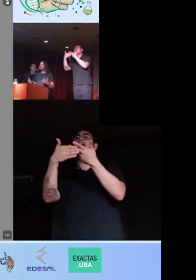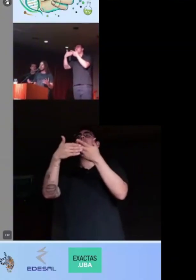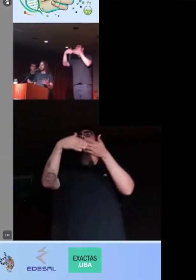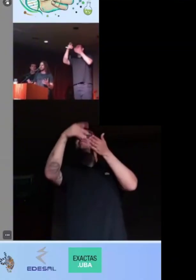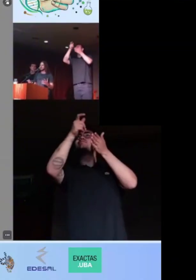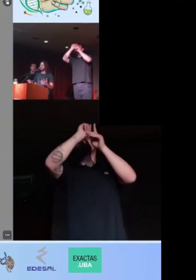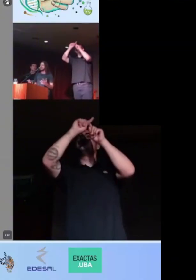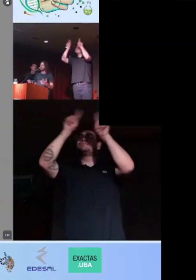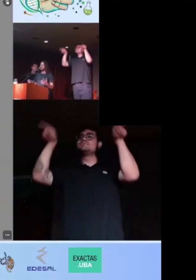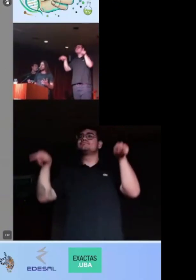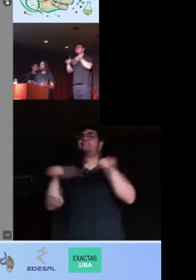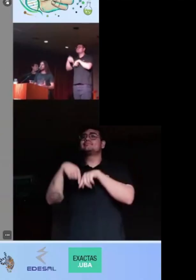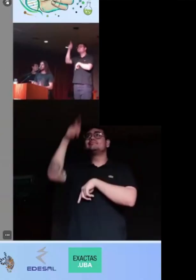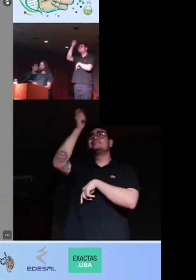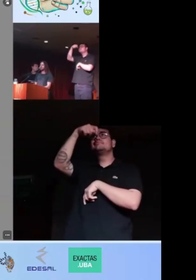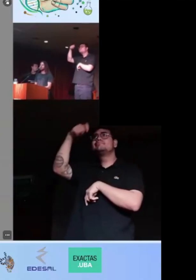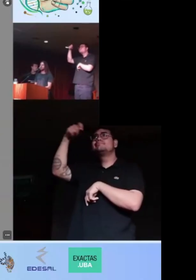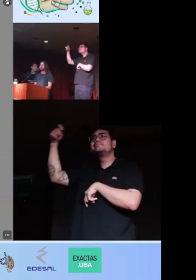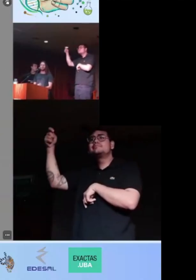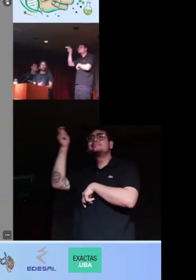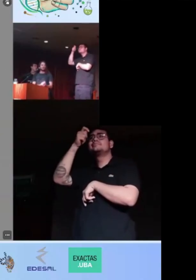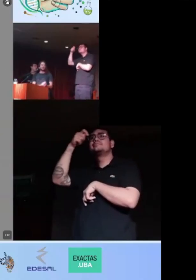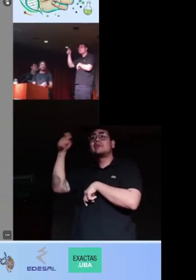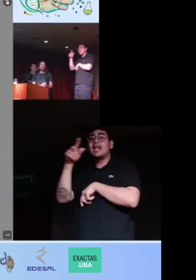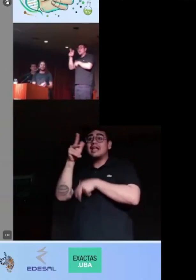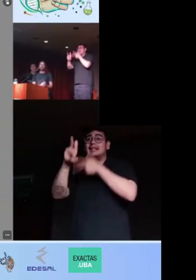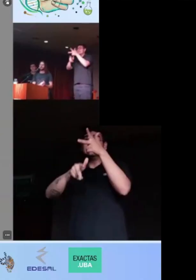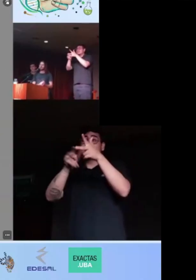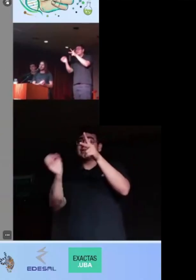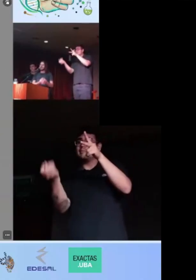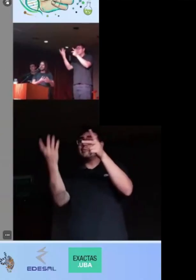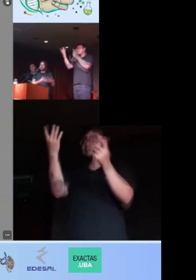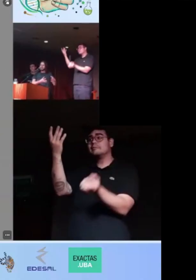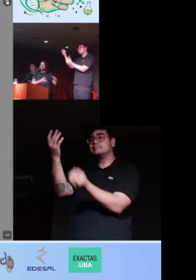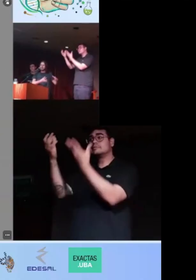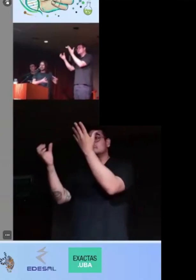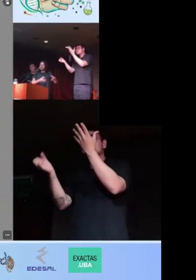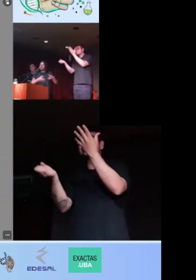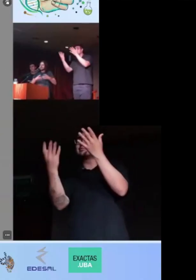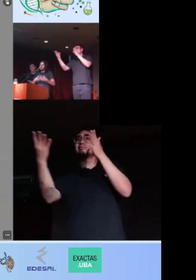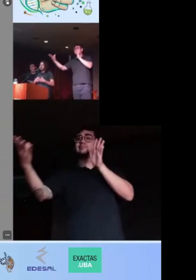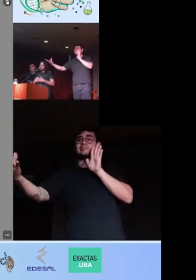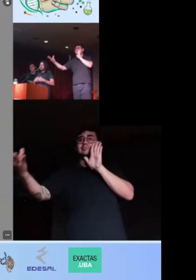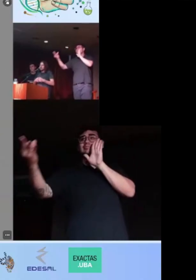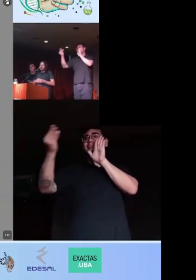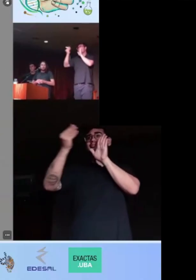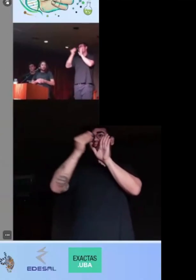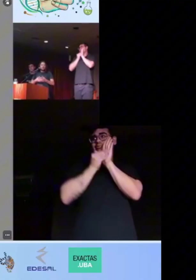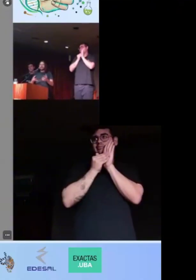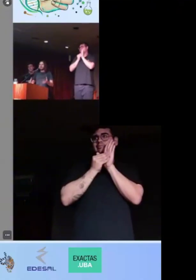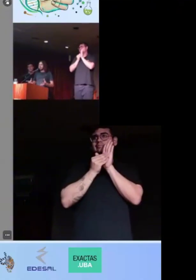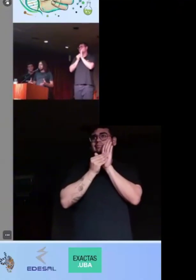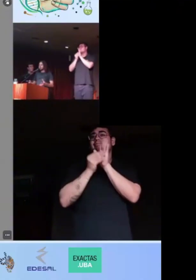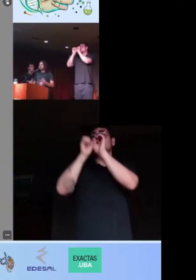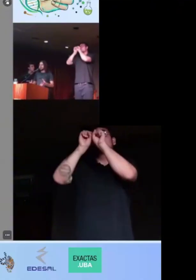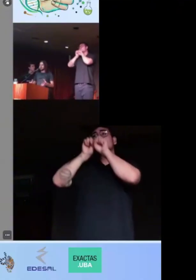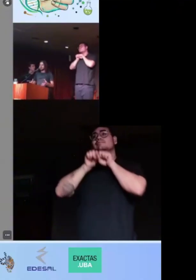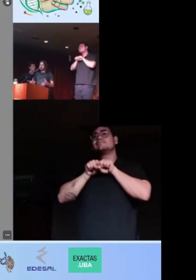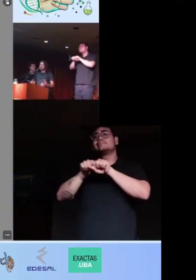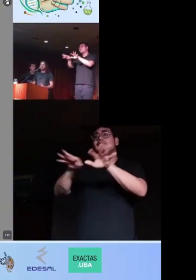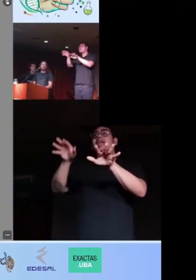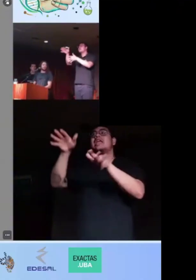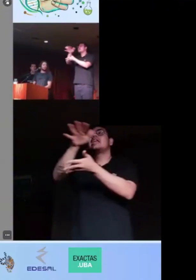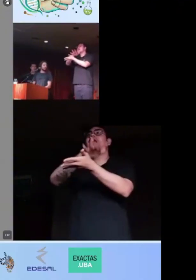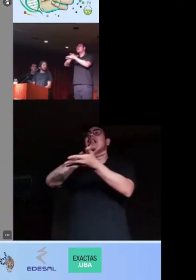que nazcan del juego con los alumnos. Nos encantaría después generalizarlas y poder llevarla a la comunidad